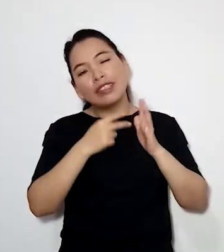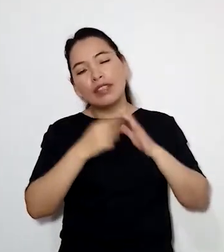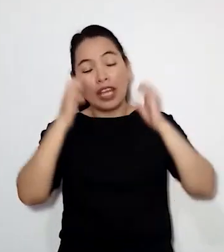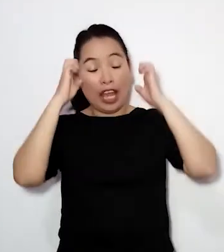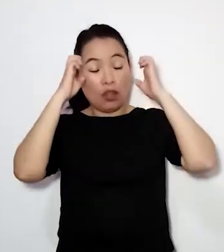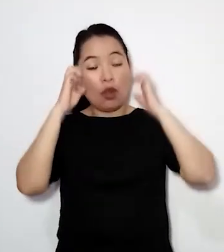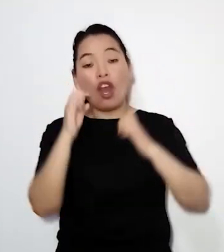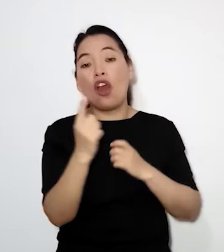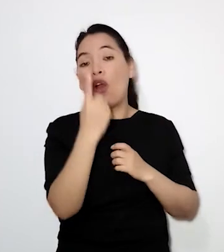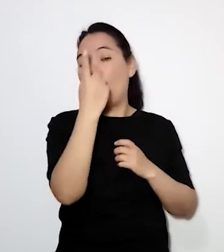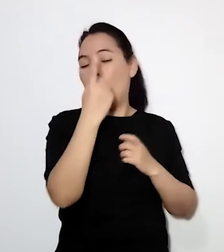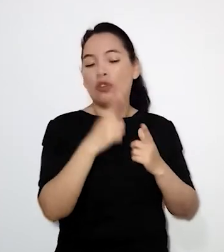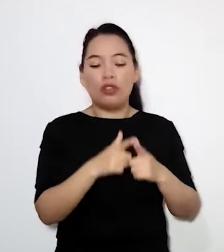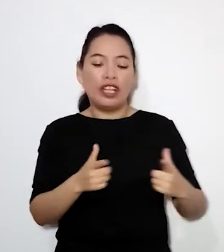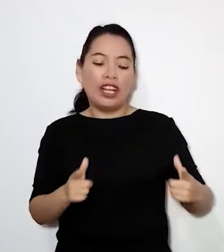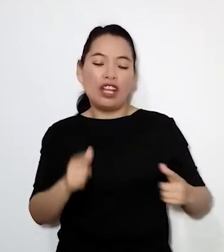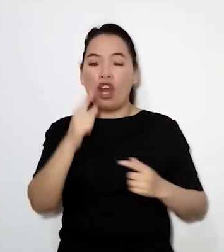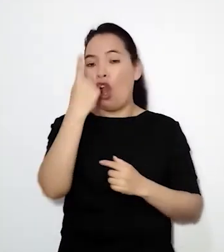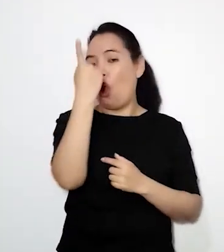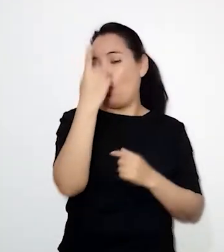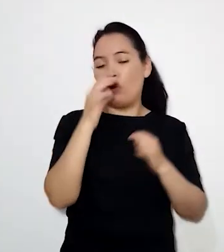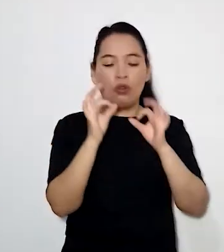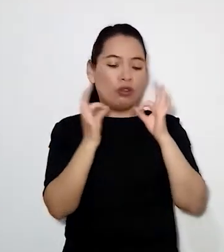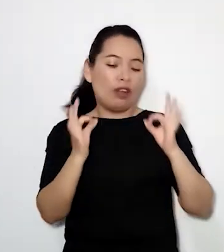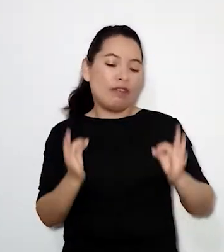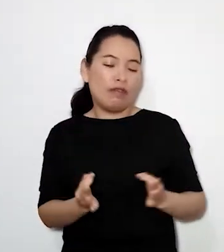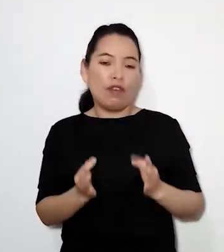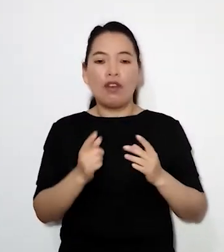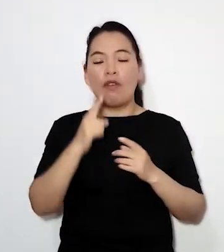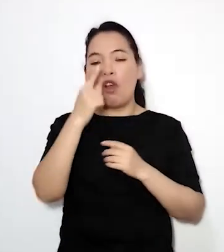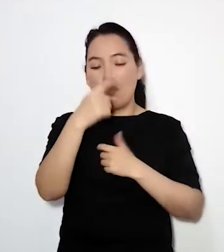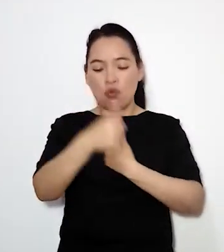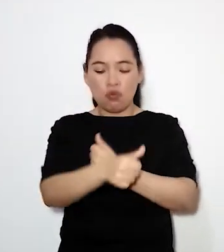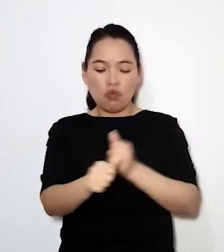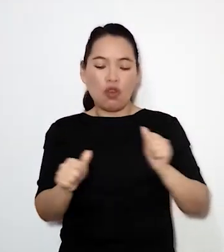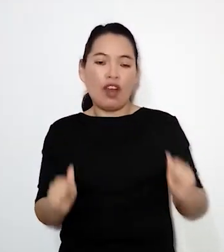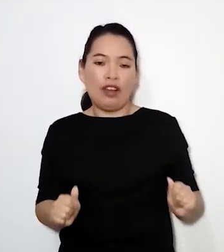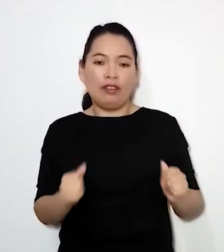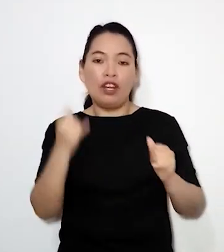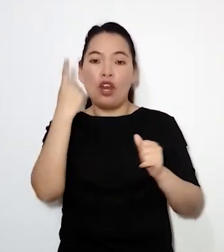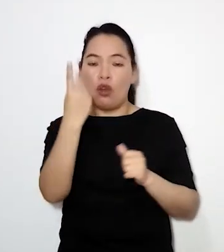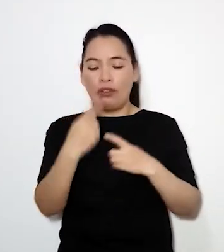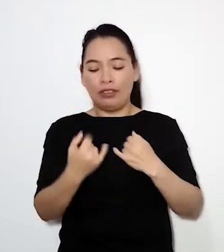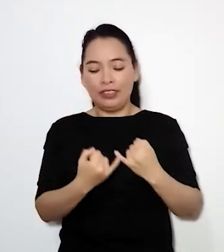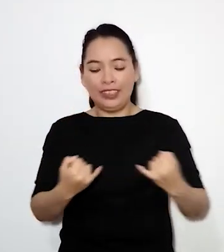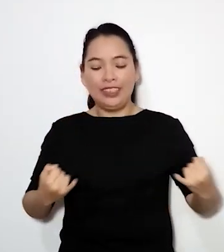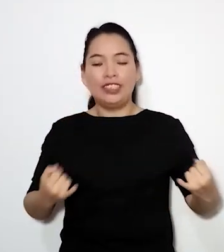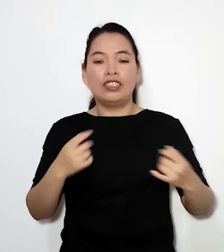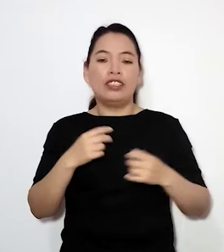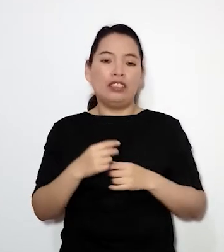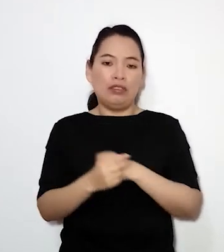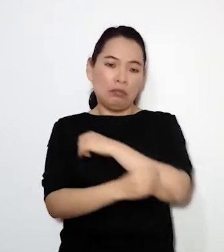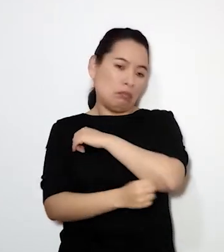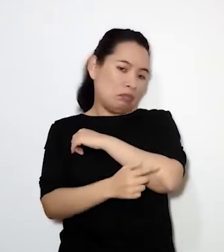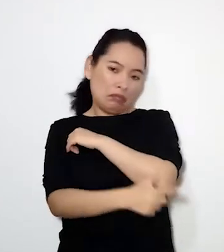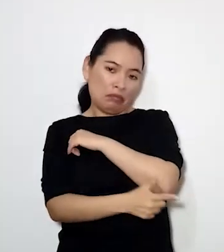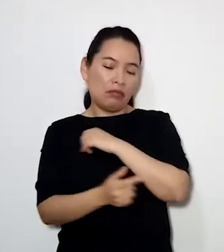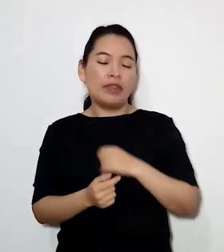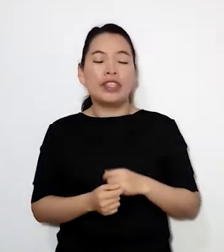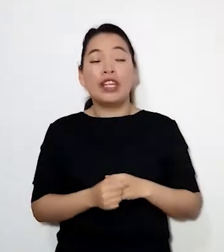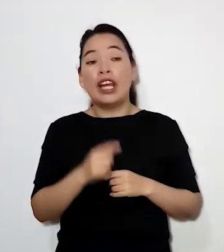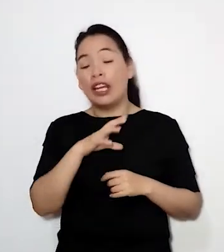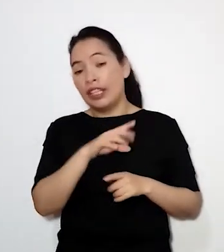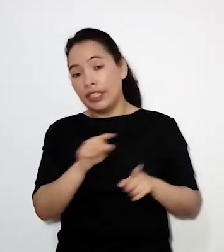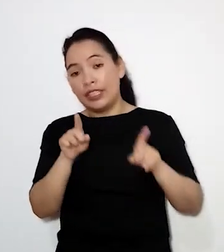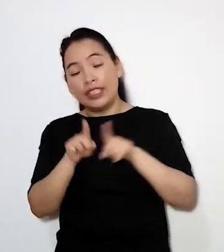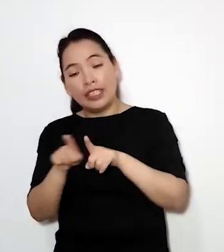formato, en un aula, en un idioma nacional y a un perfil específico,